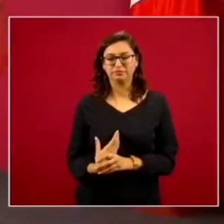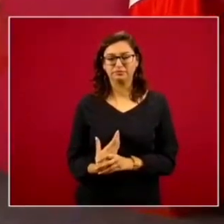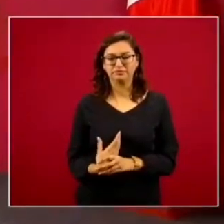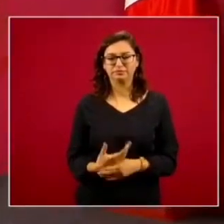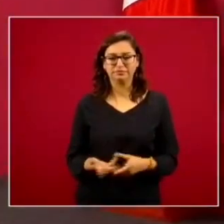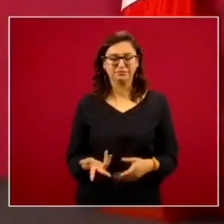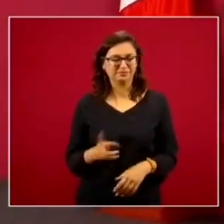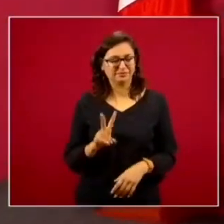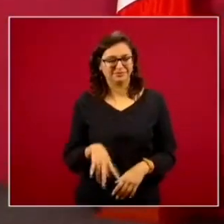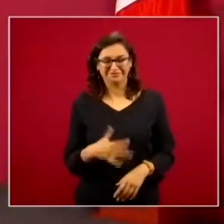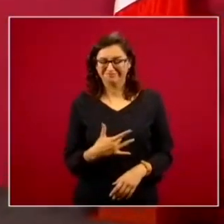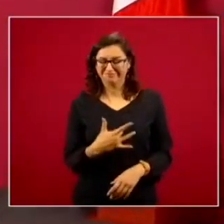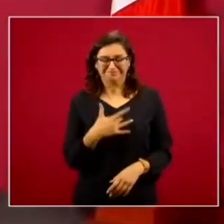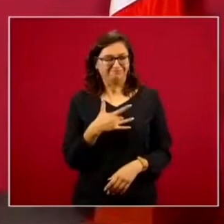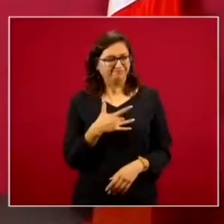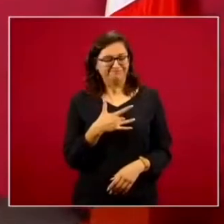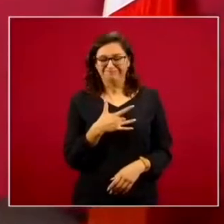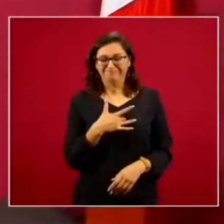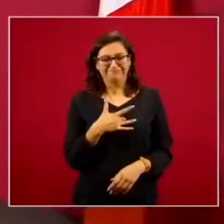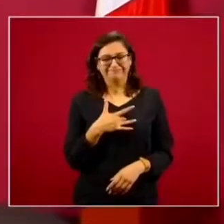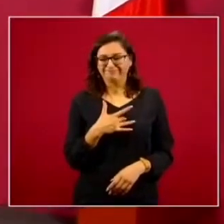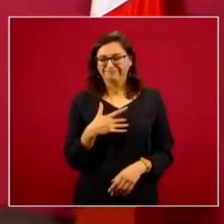y nos duele mucho lo que pasa,